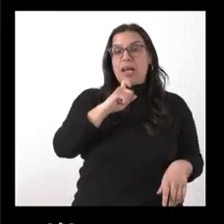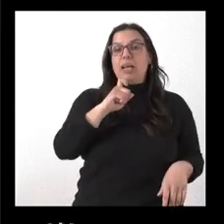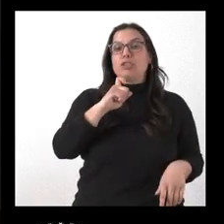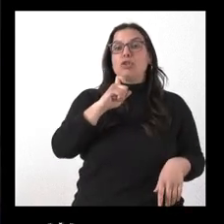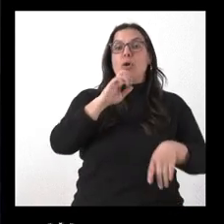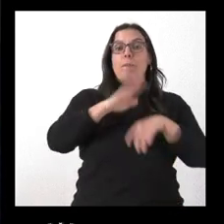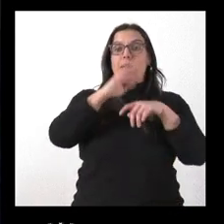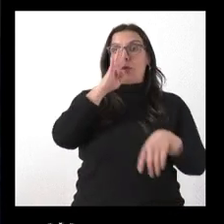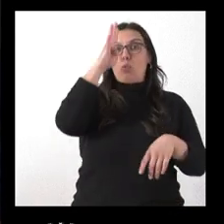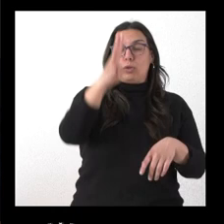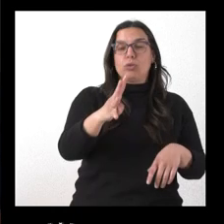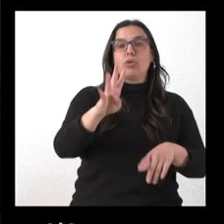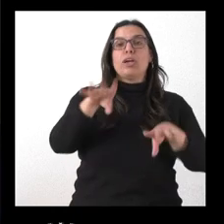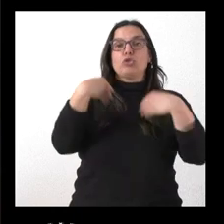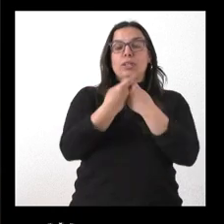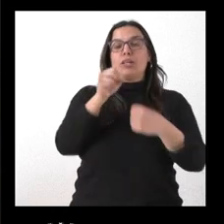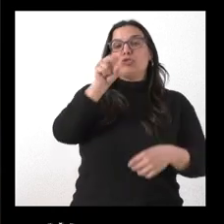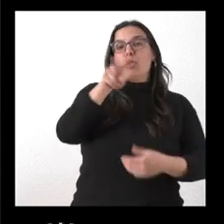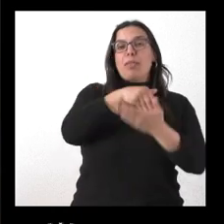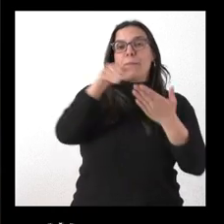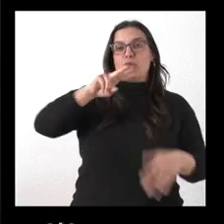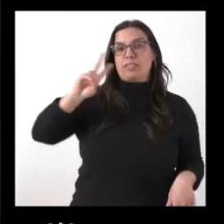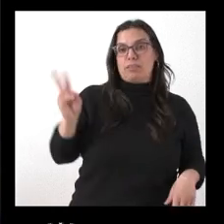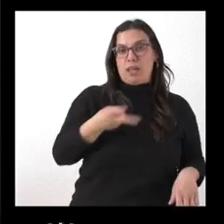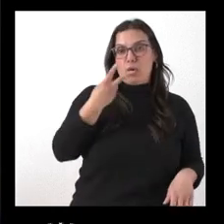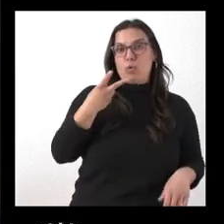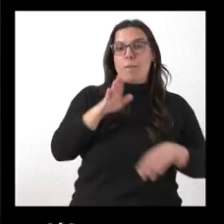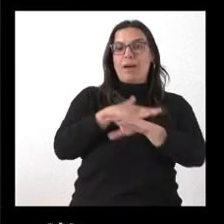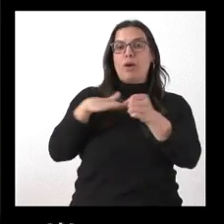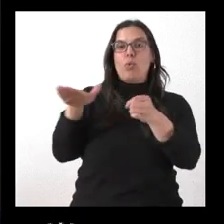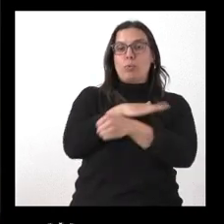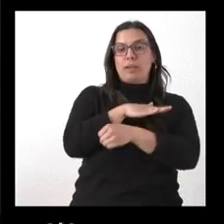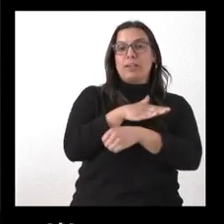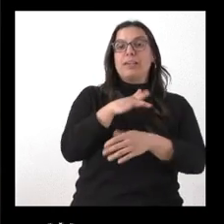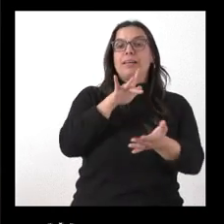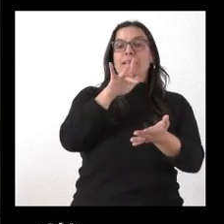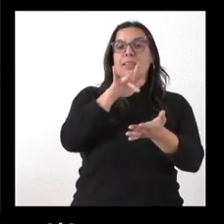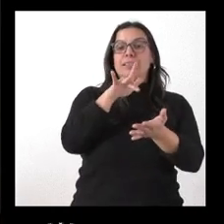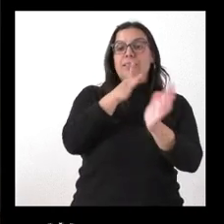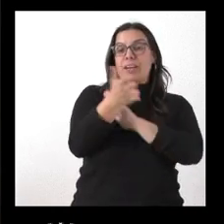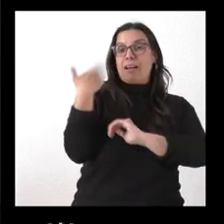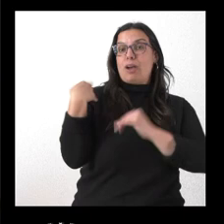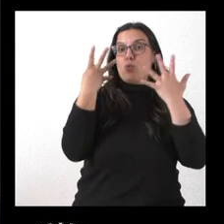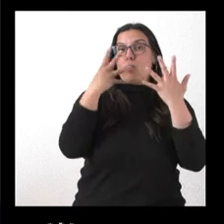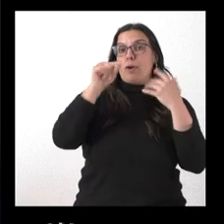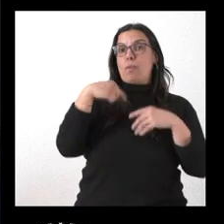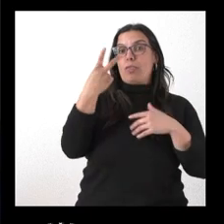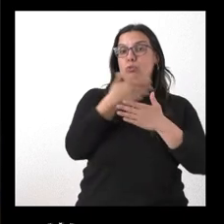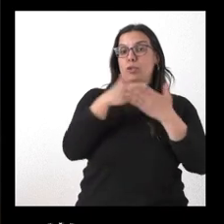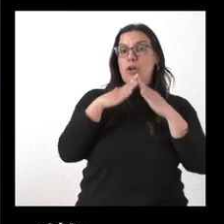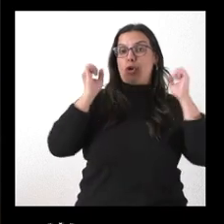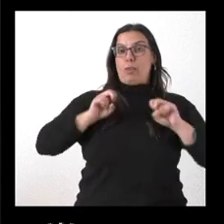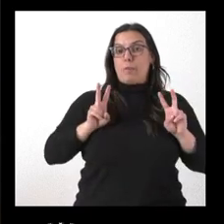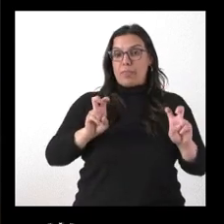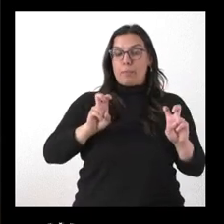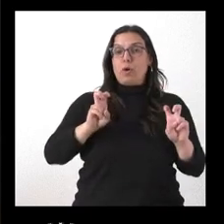tres próximos ascenderá a 12 millones de euros se suman los 9,6 millones de euros inicialmente acordados los